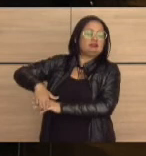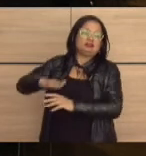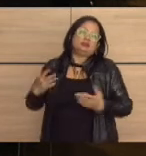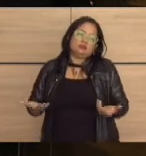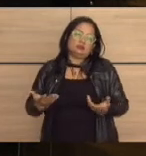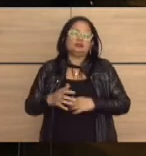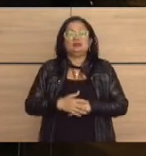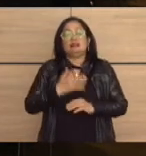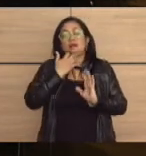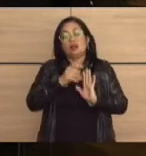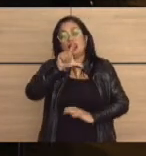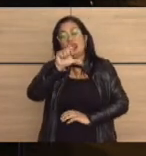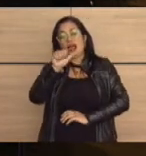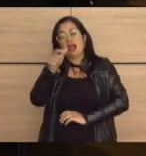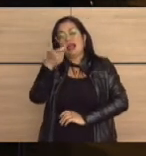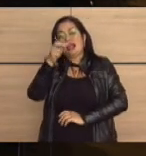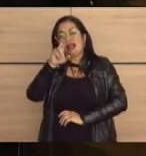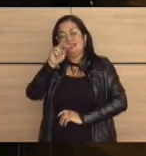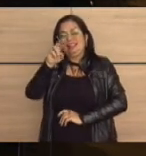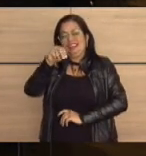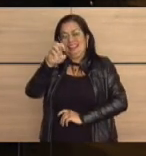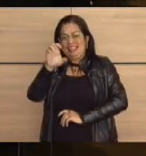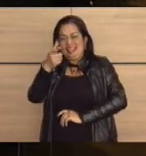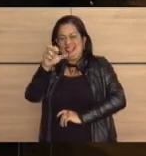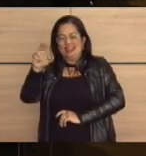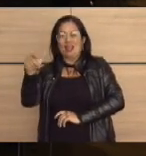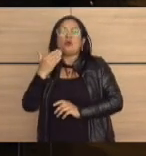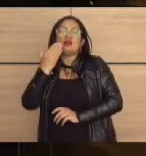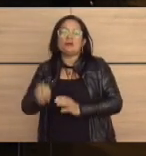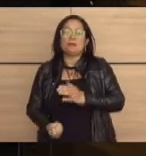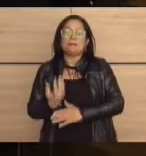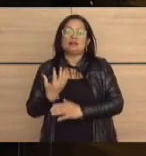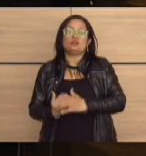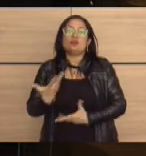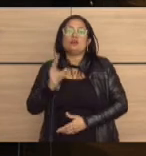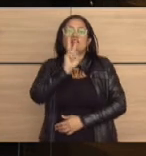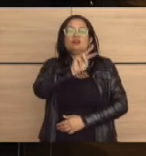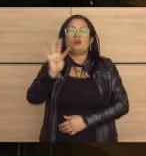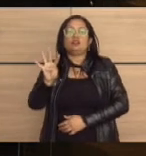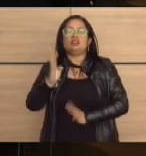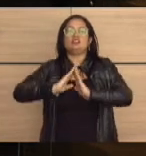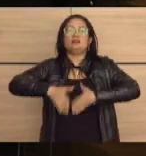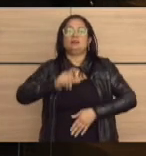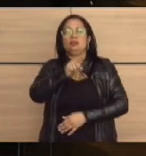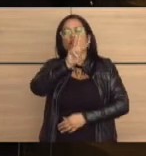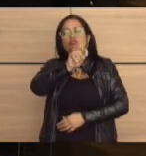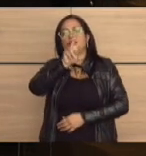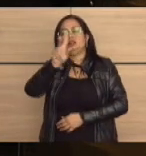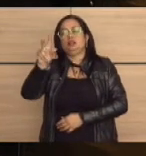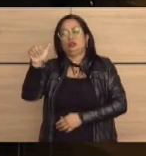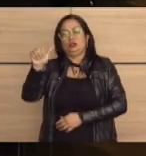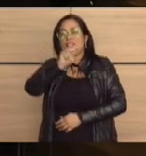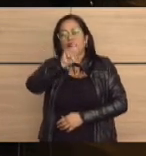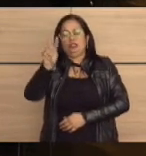Navidad Negra en Pasto fue el 24 de diciembre de 1822, del cual, pues, Bolívar y